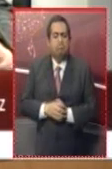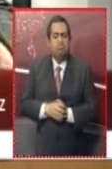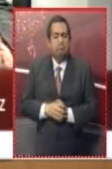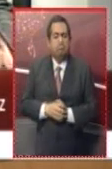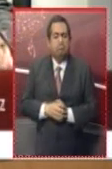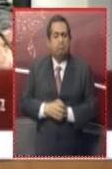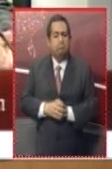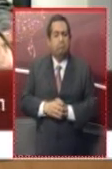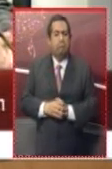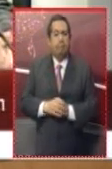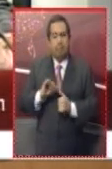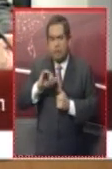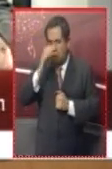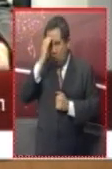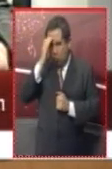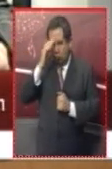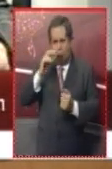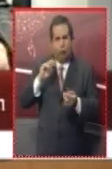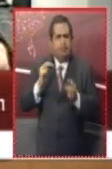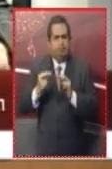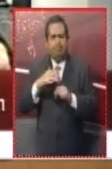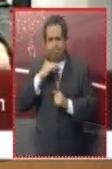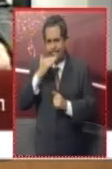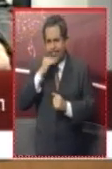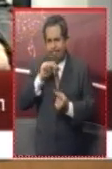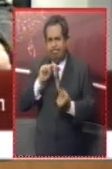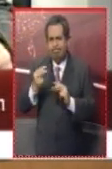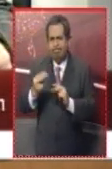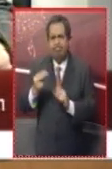conozco la otra cara de la corrupción.